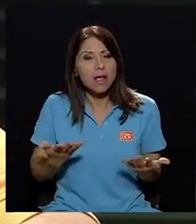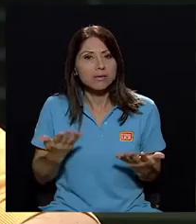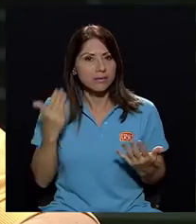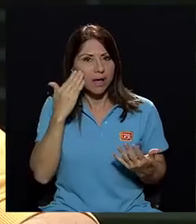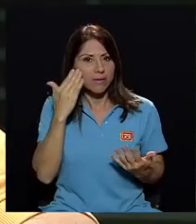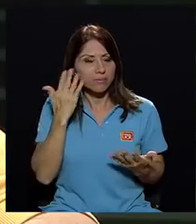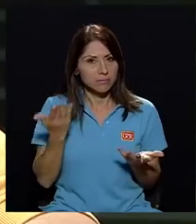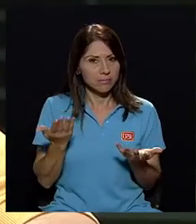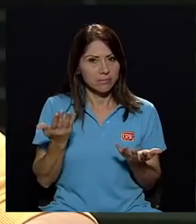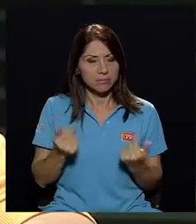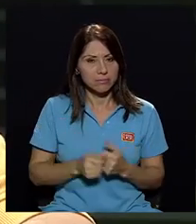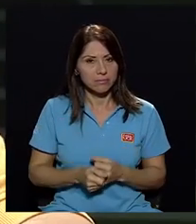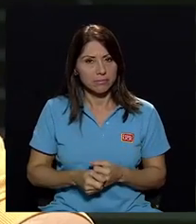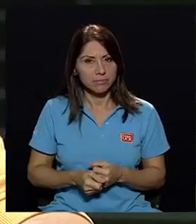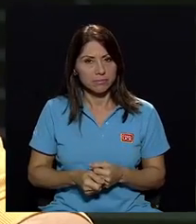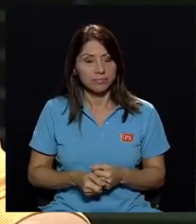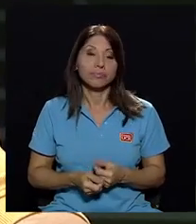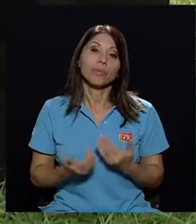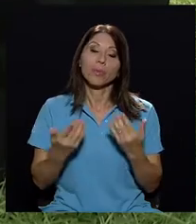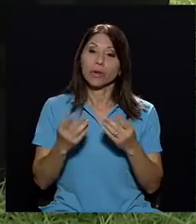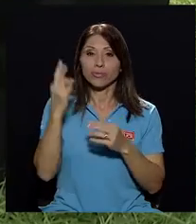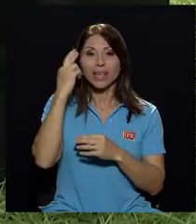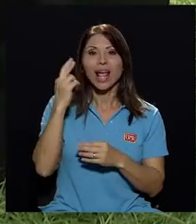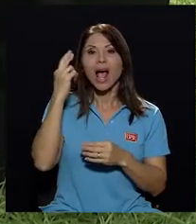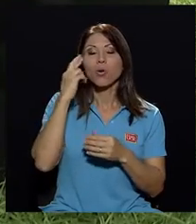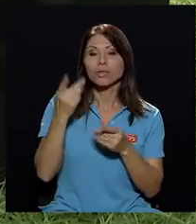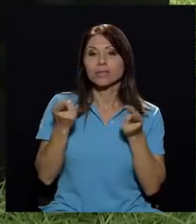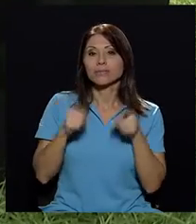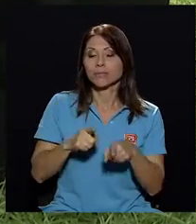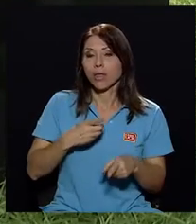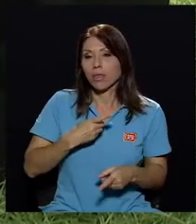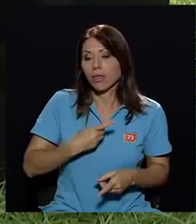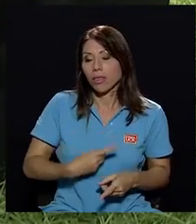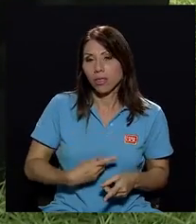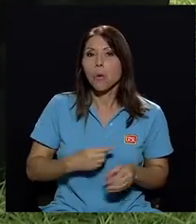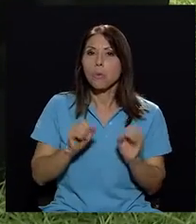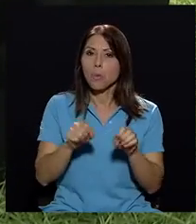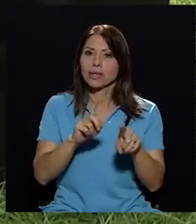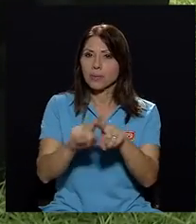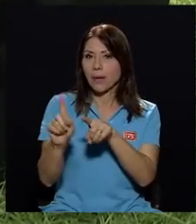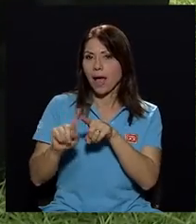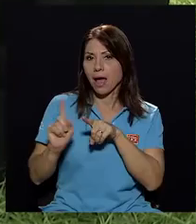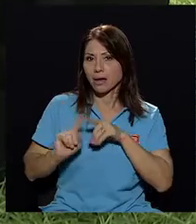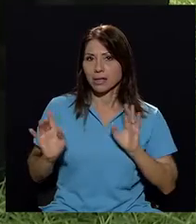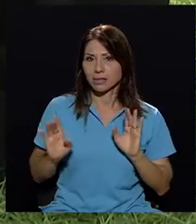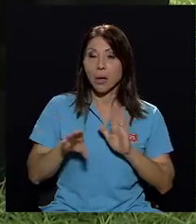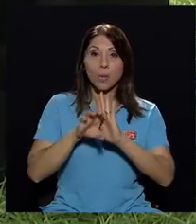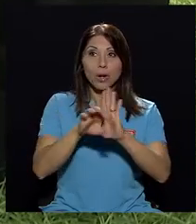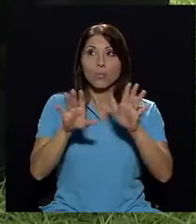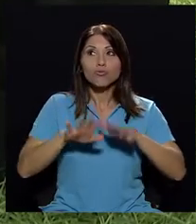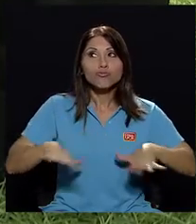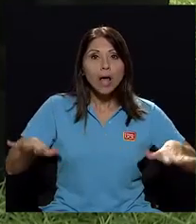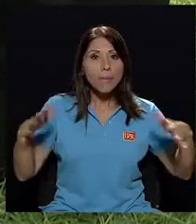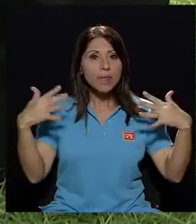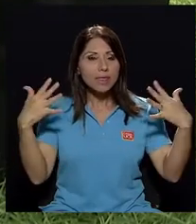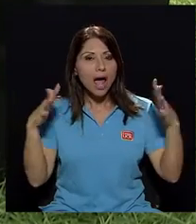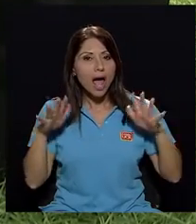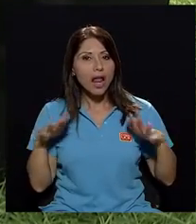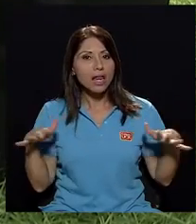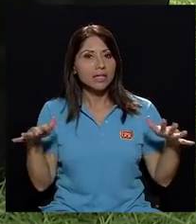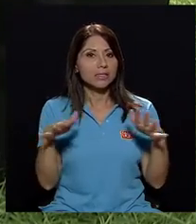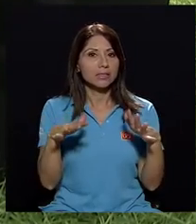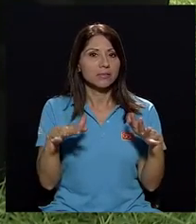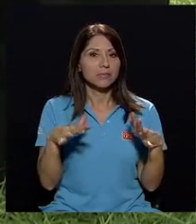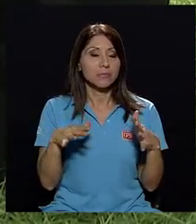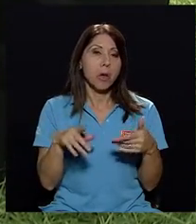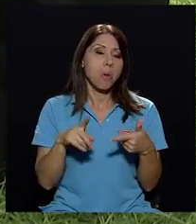sabe hasta este momento? Ok, las causas pueden ser varias, ¿verdad? Desde causas ambientales, la